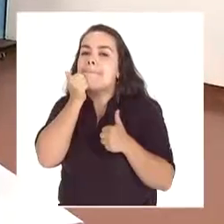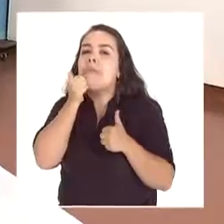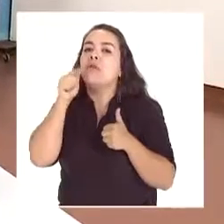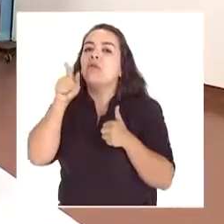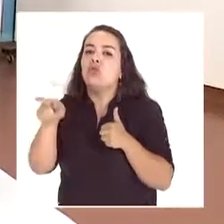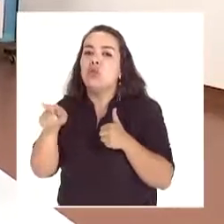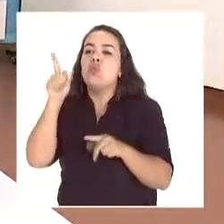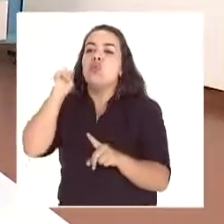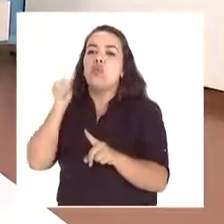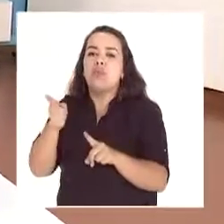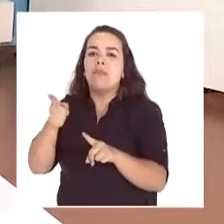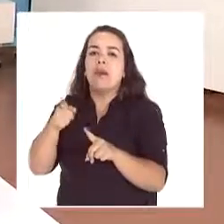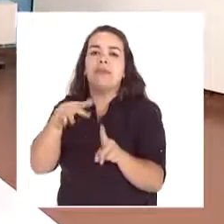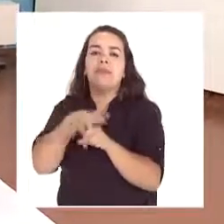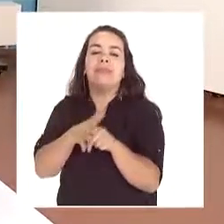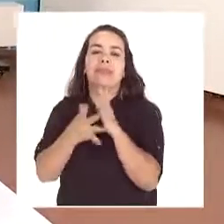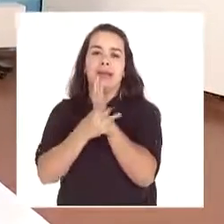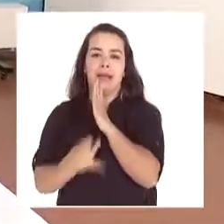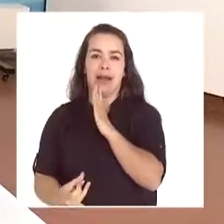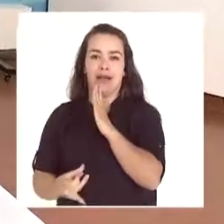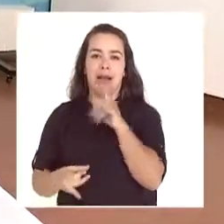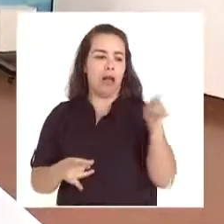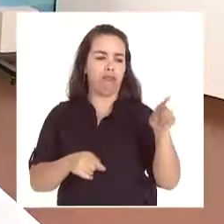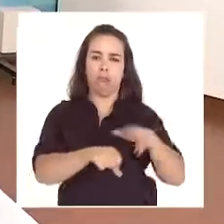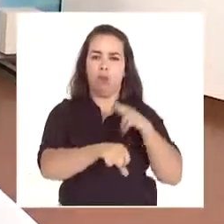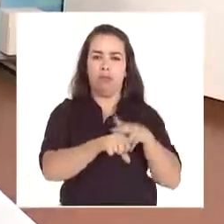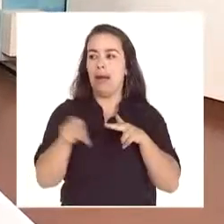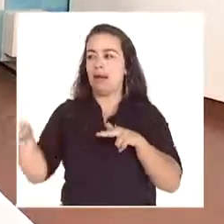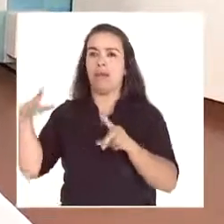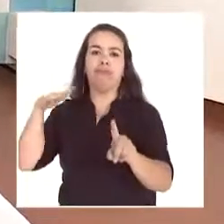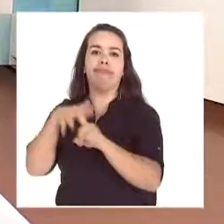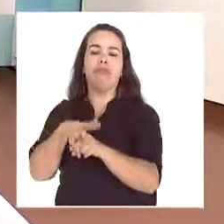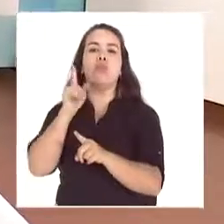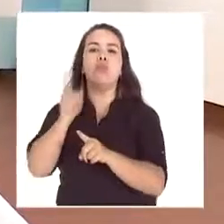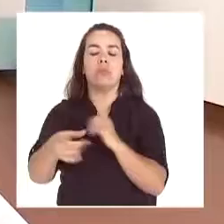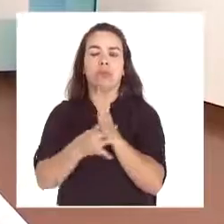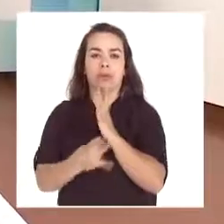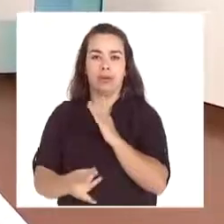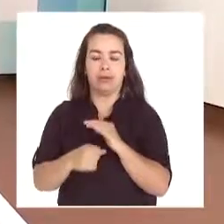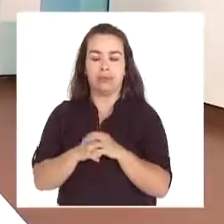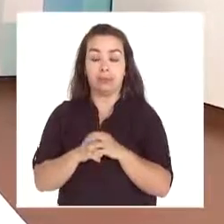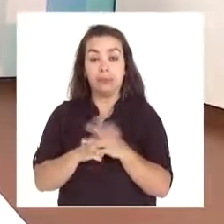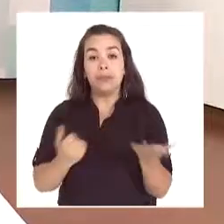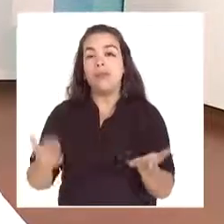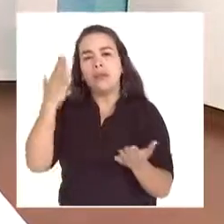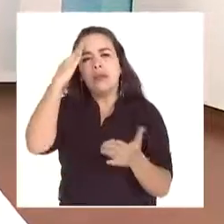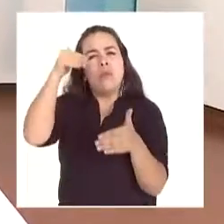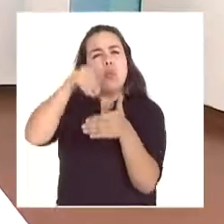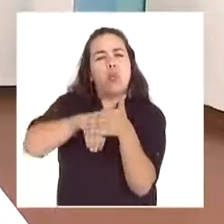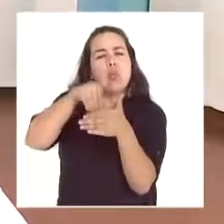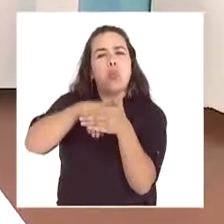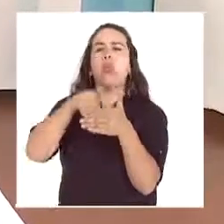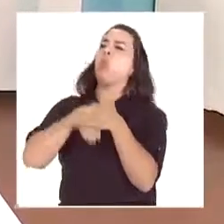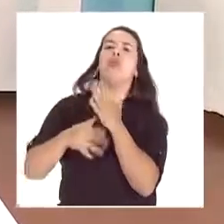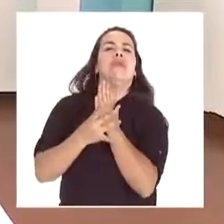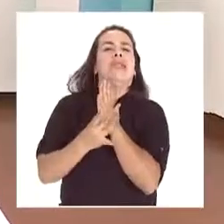por grasa. O sea, son las dos, digamos, el acúmulo de